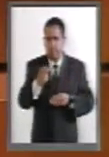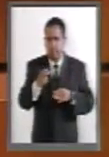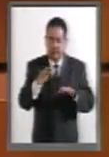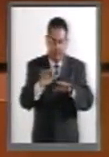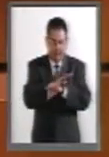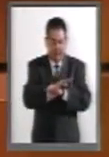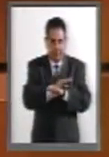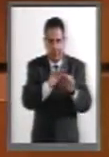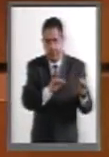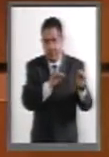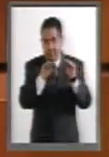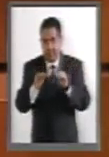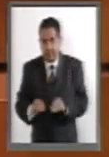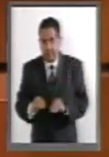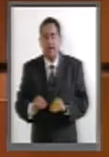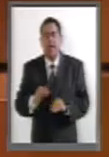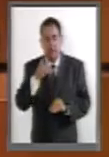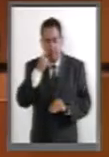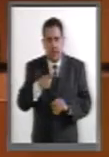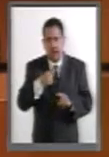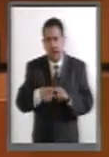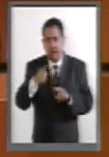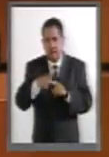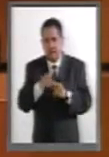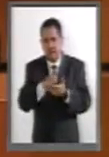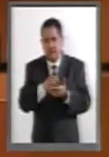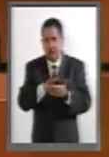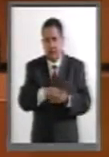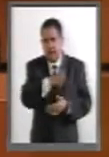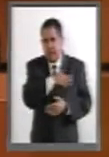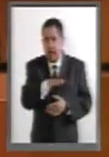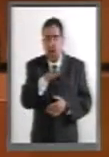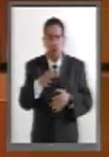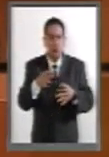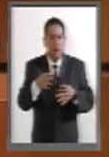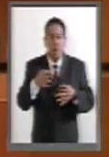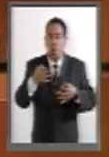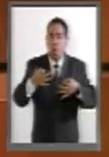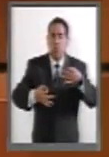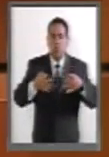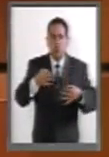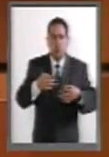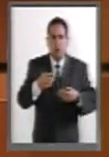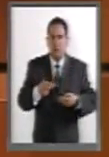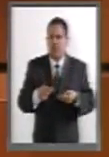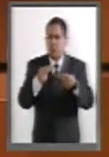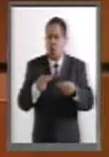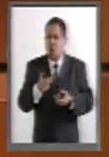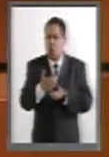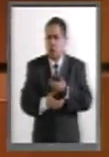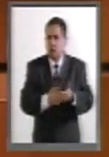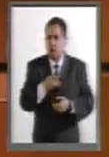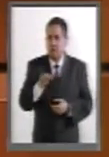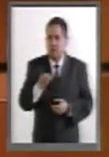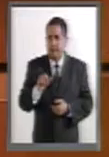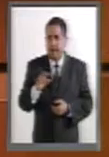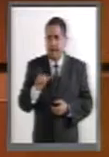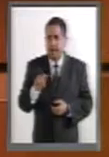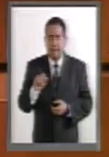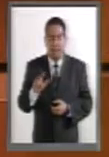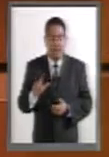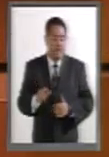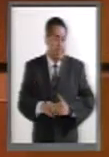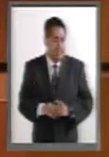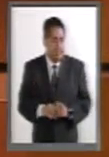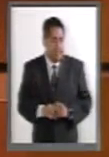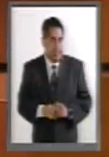el modelo ahí implementado a las disposiciones generales de los juicios mercantiles. Se incluye la posibilidad de que la